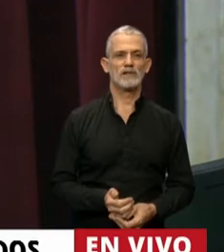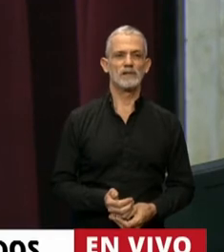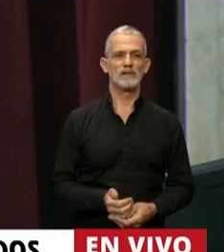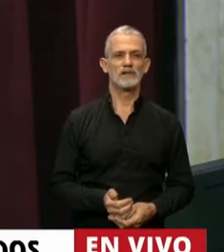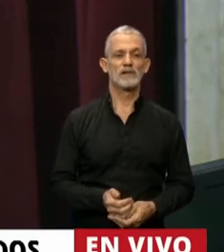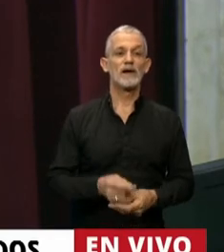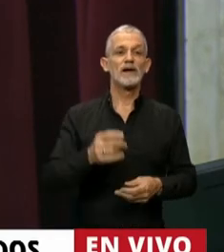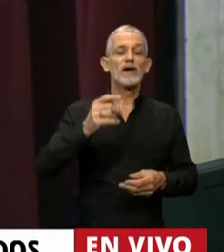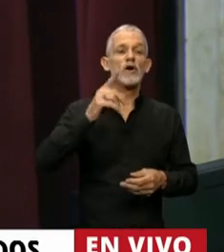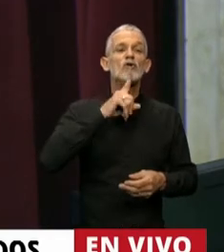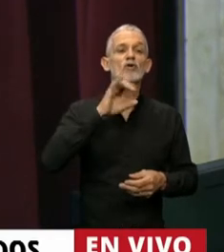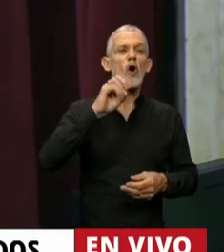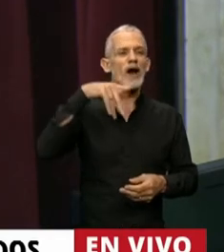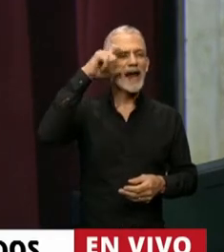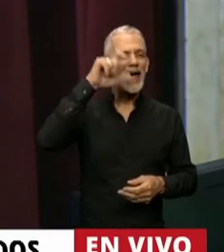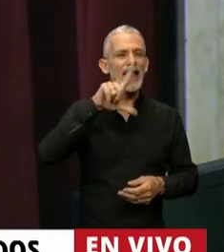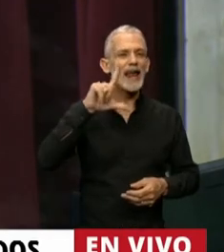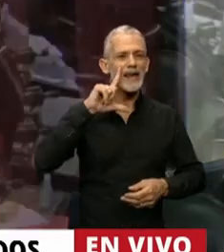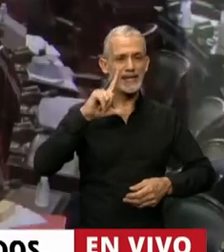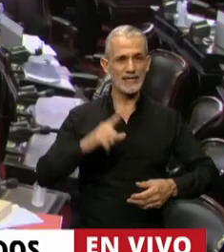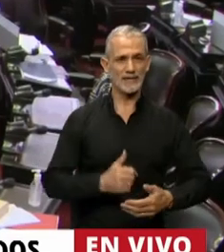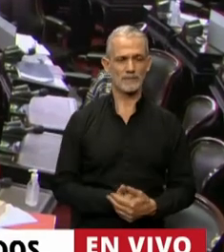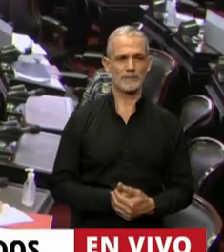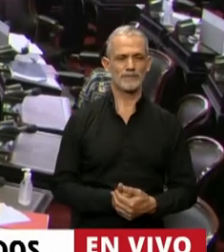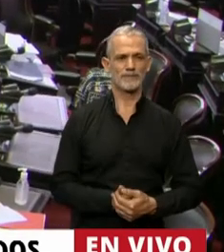Diputado Pablo Tonelli.